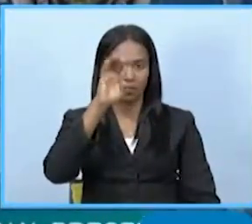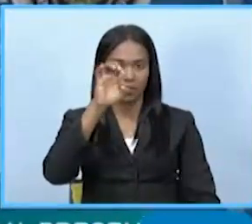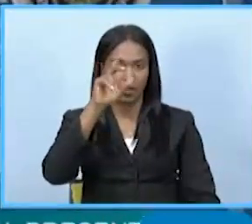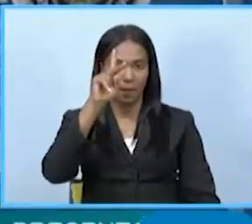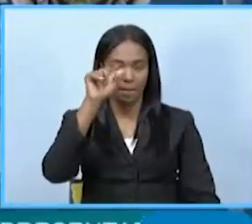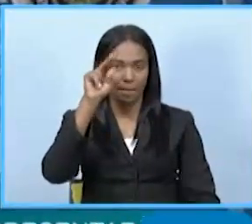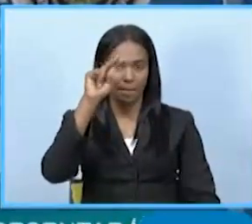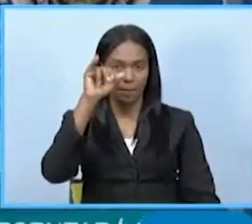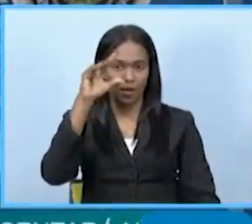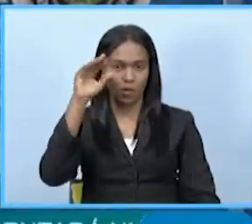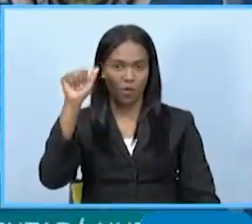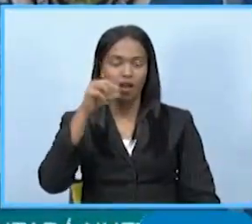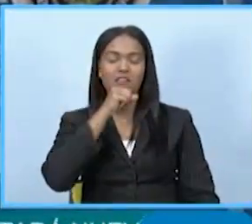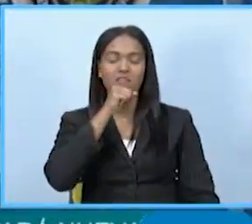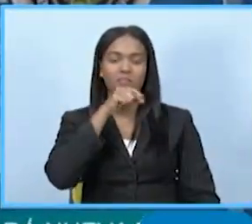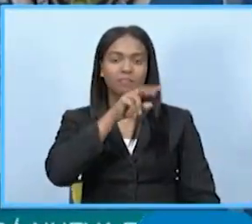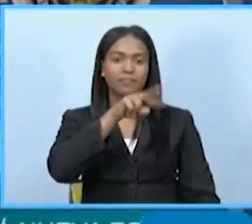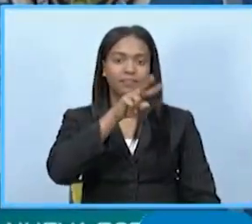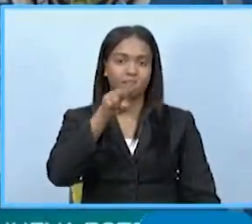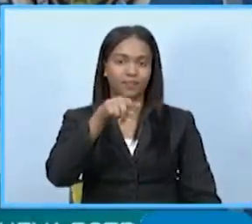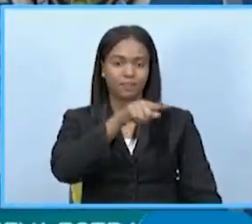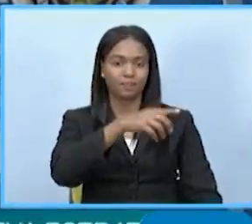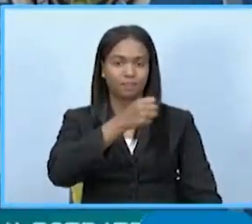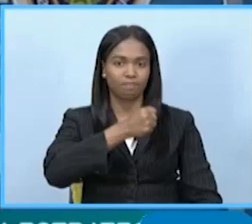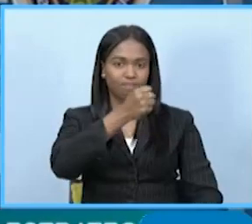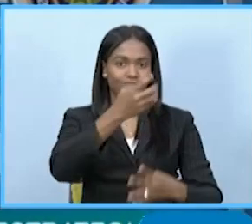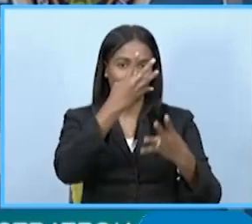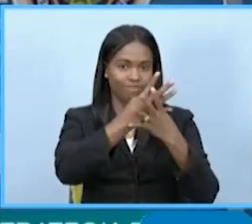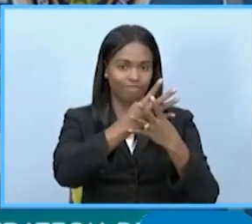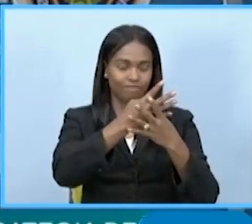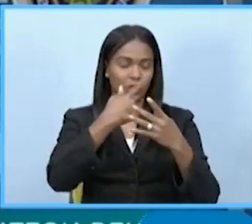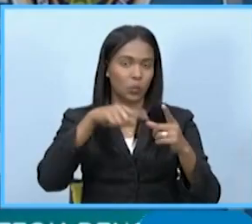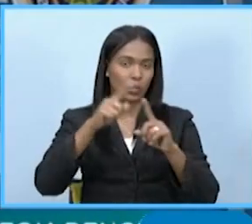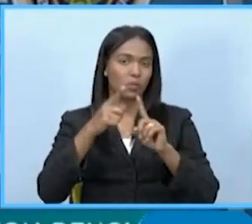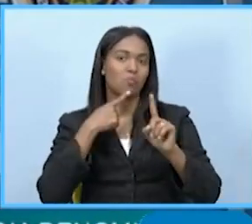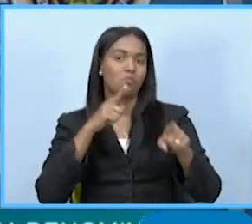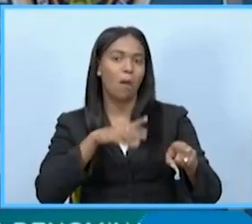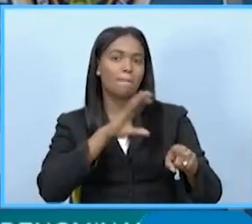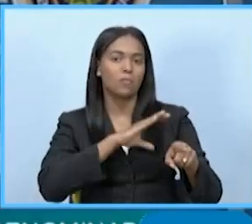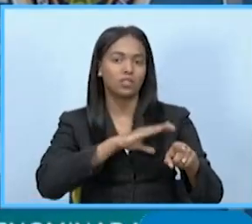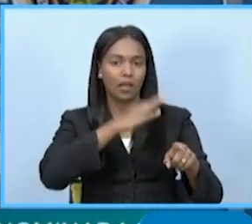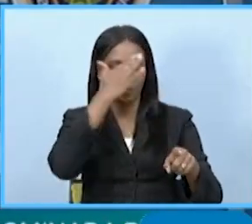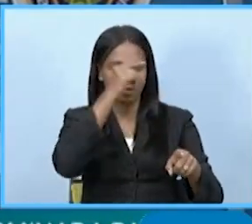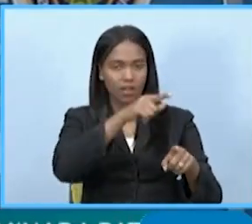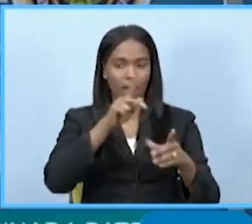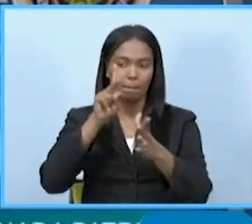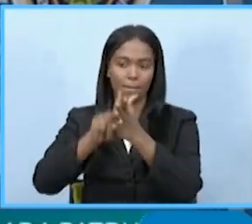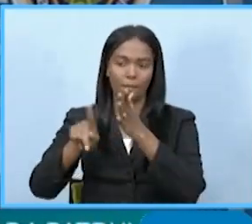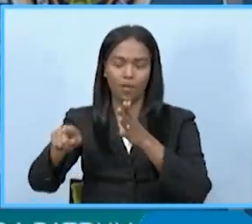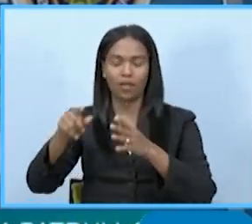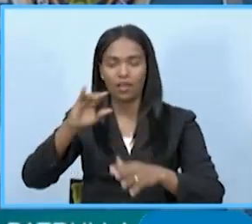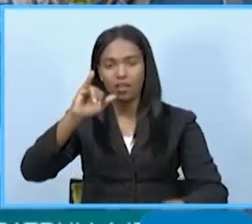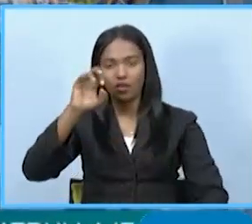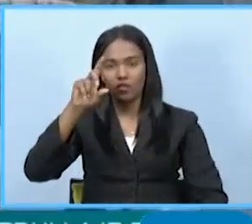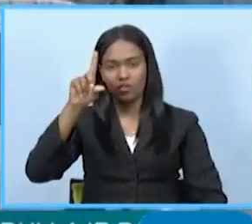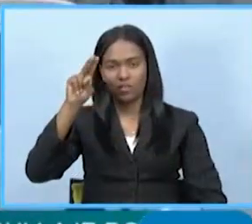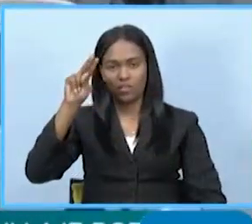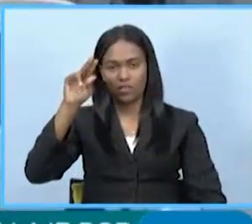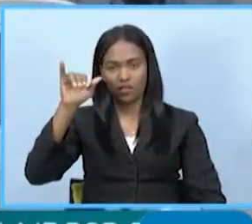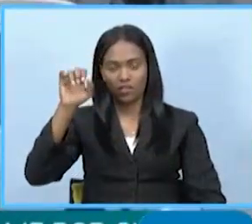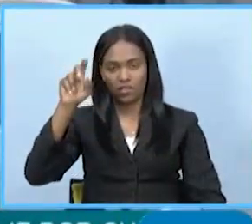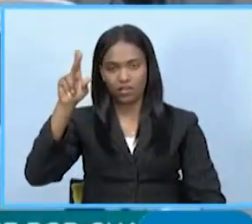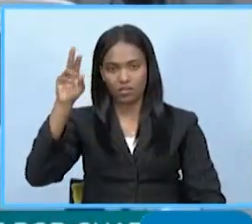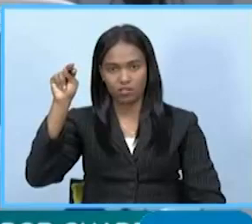alias Albertico, de 22 años, quien fue detenido mediante orden de arresto por el homicidio de Jeudy Javier Soriano, alias El